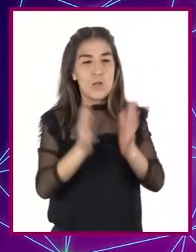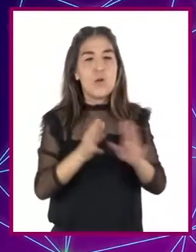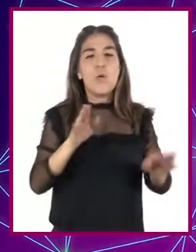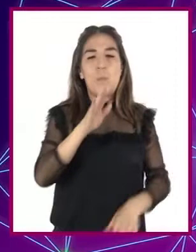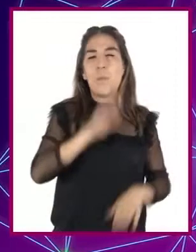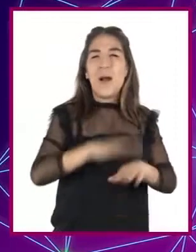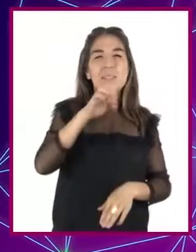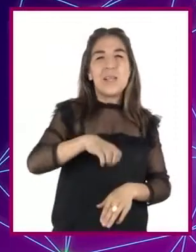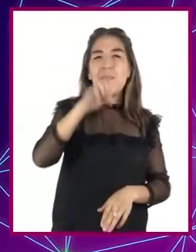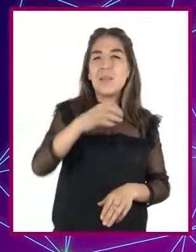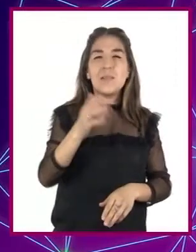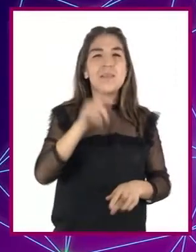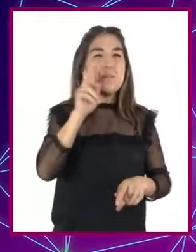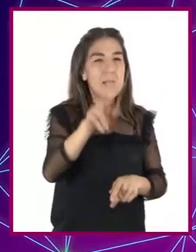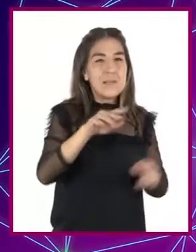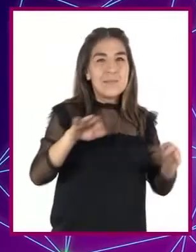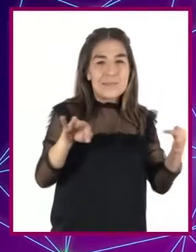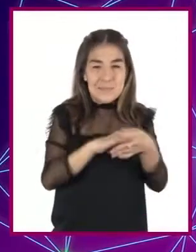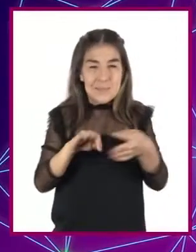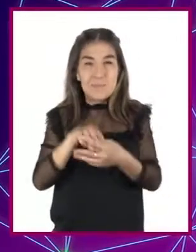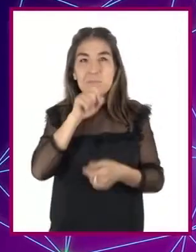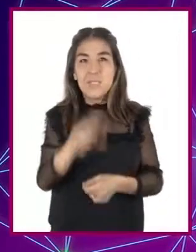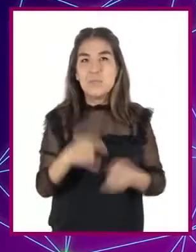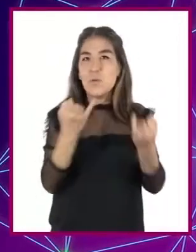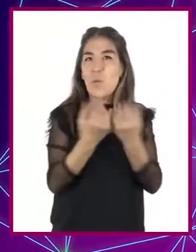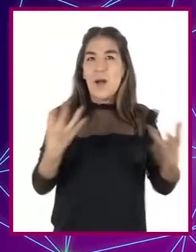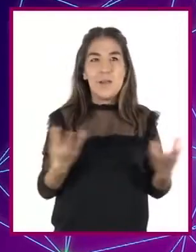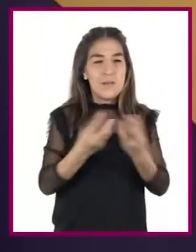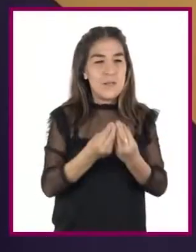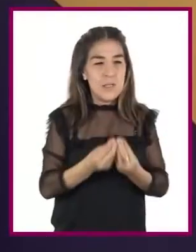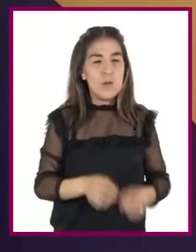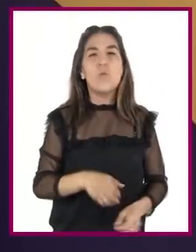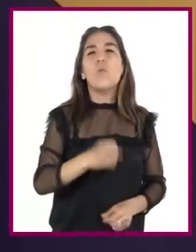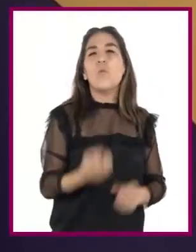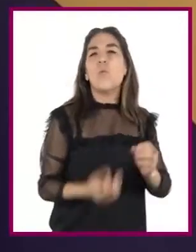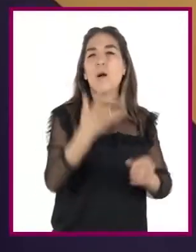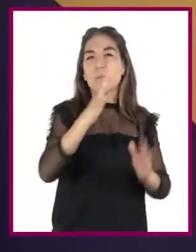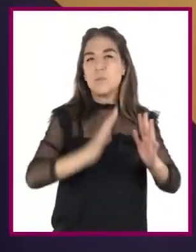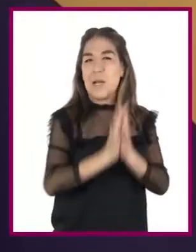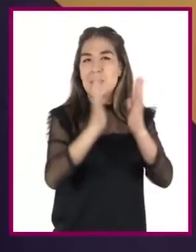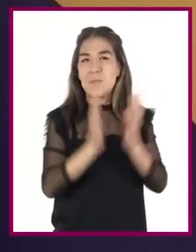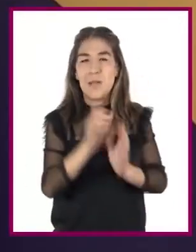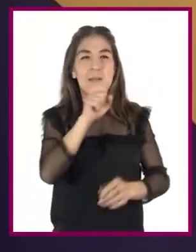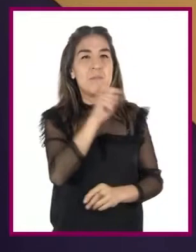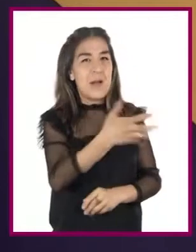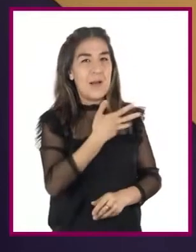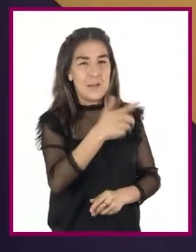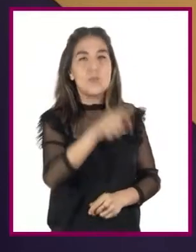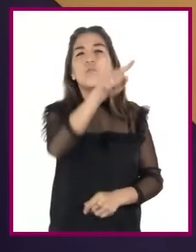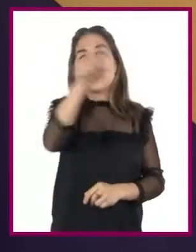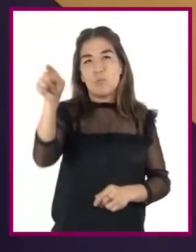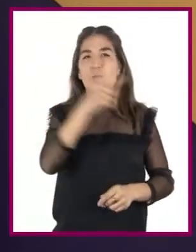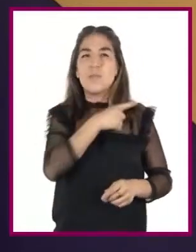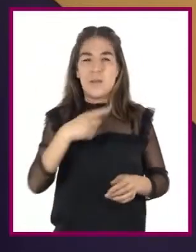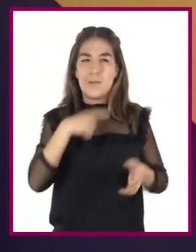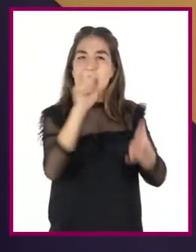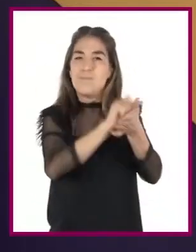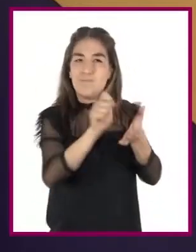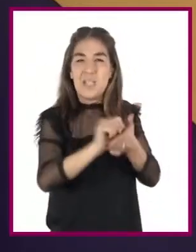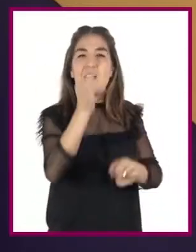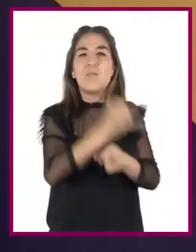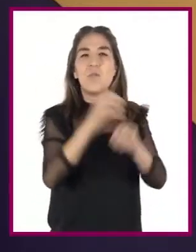participantes? ¿Cuántos participantes hay en este intervalo? Ustedes que están en casa, registren la información en sus cuadernos